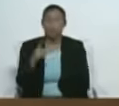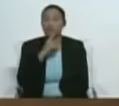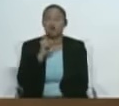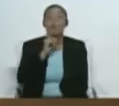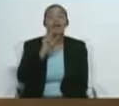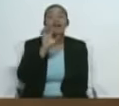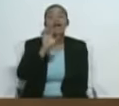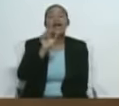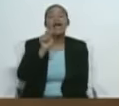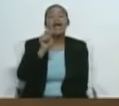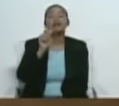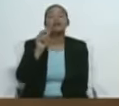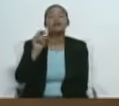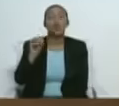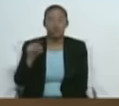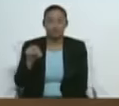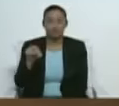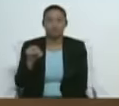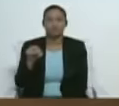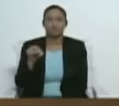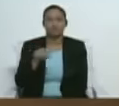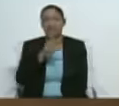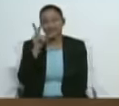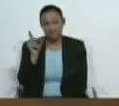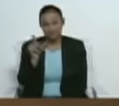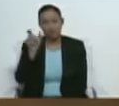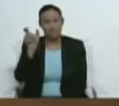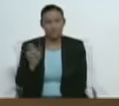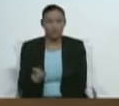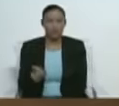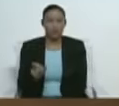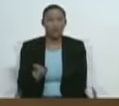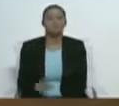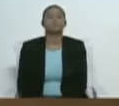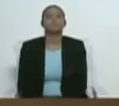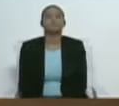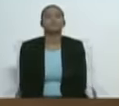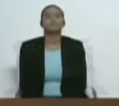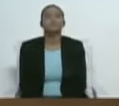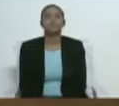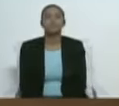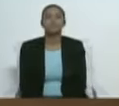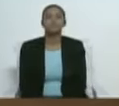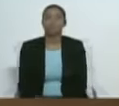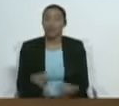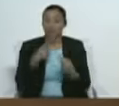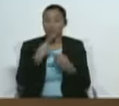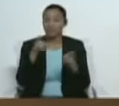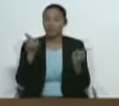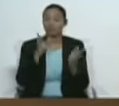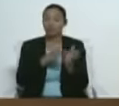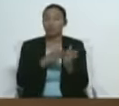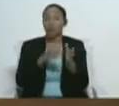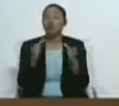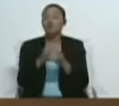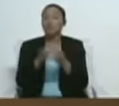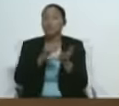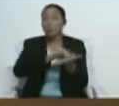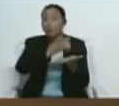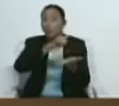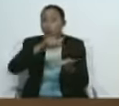en la detención de este segundo ciudadano al ser mencionado en los chats con este wilfer piña